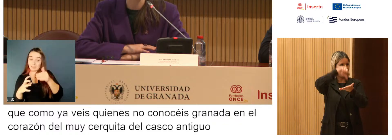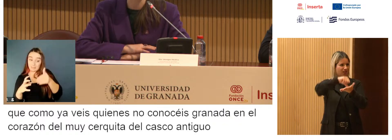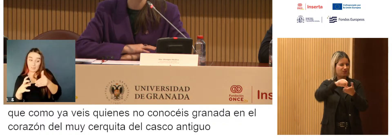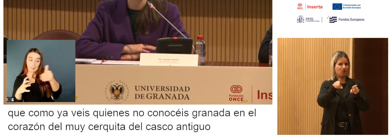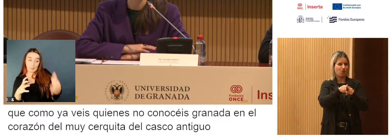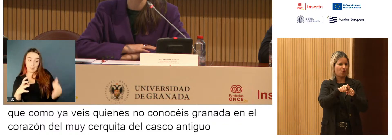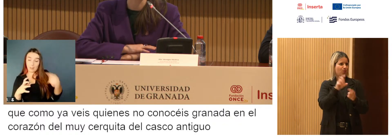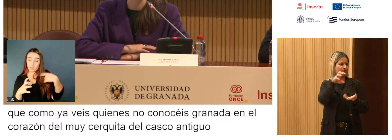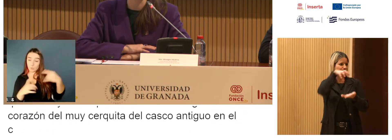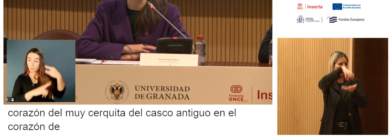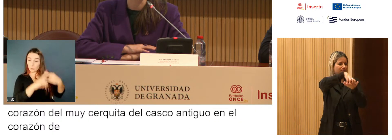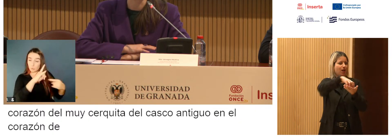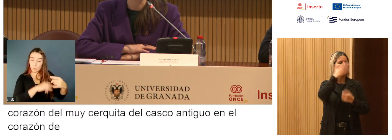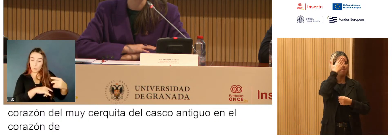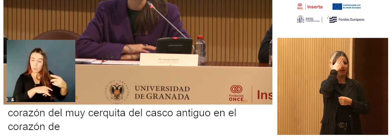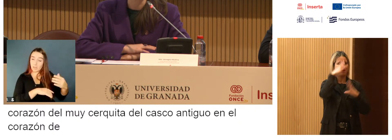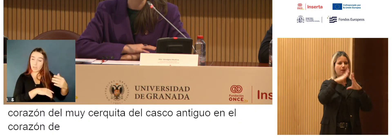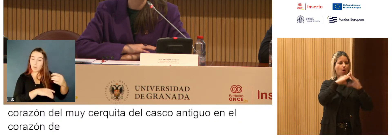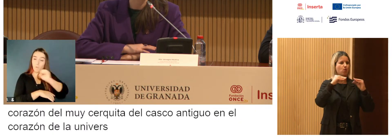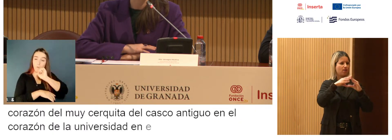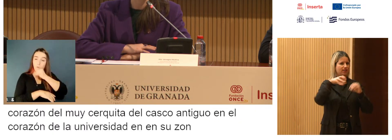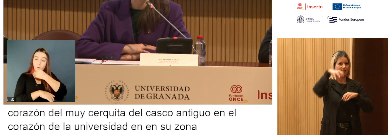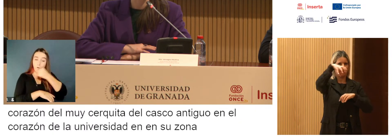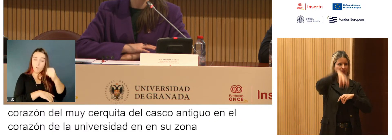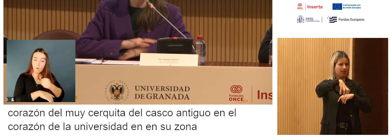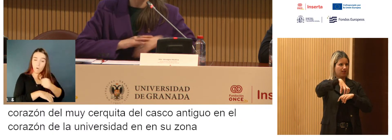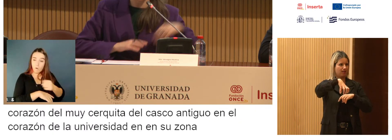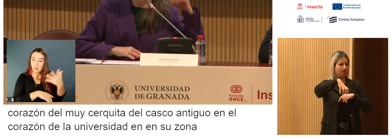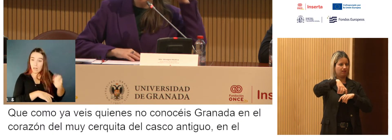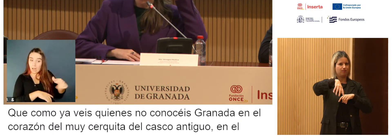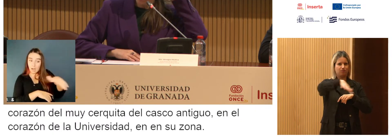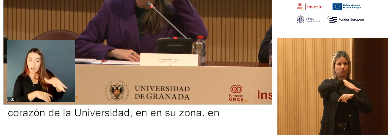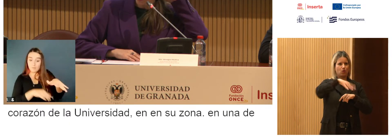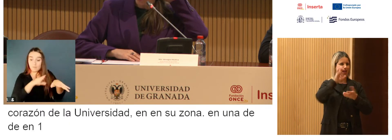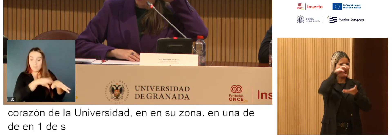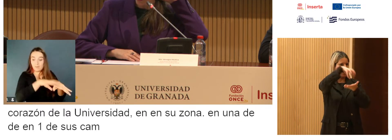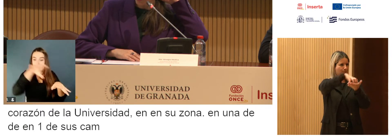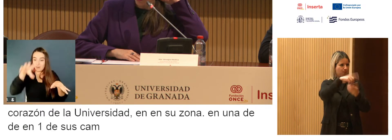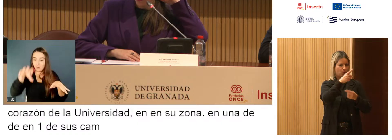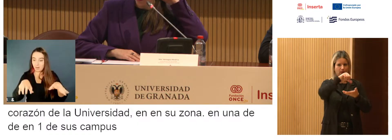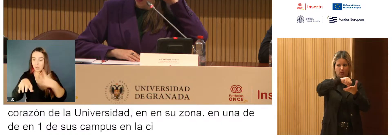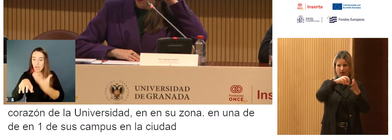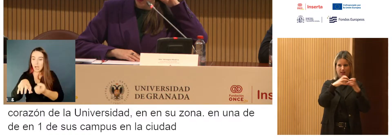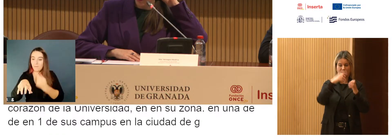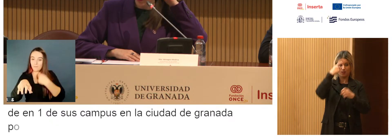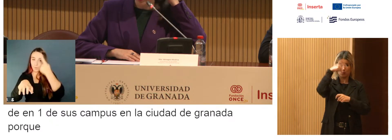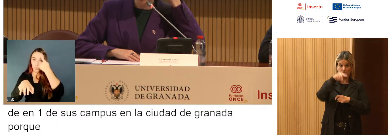de la universidad, en su zona, en uno de sus campus en la ciudad de Granada,